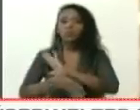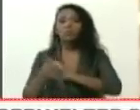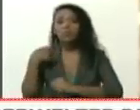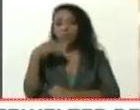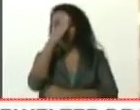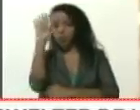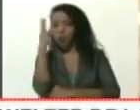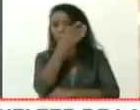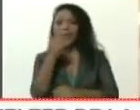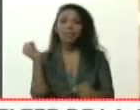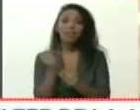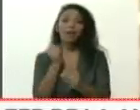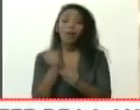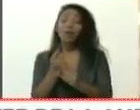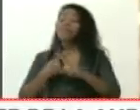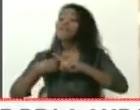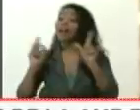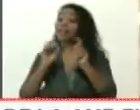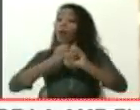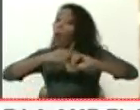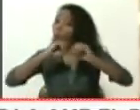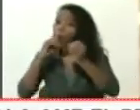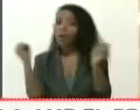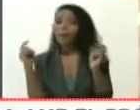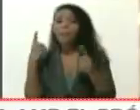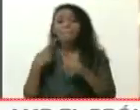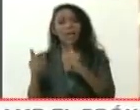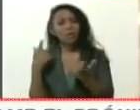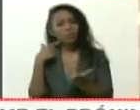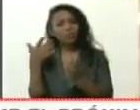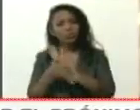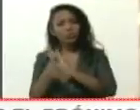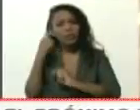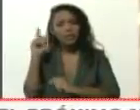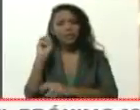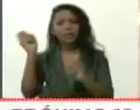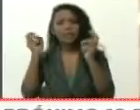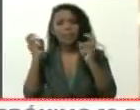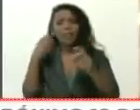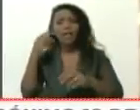un encuentro bilateral con diferentes movimientos, pero abordado sobre todo el tema del